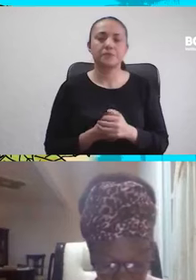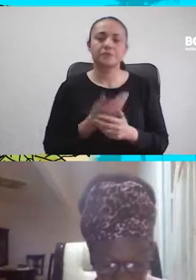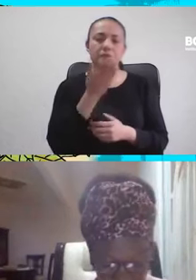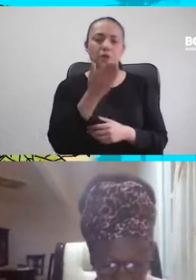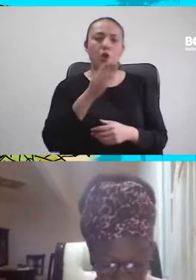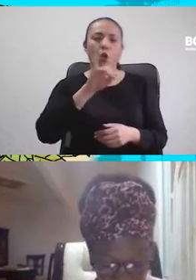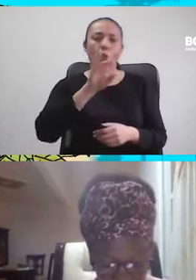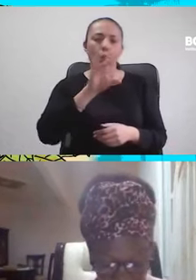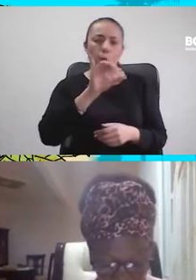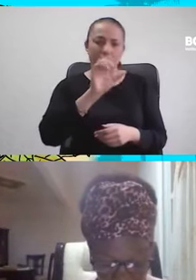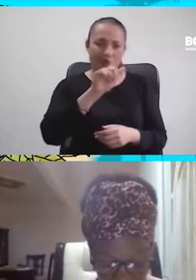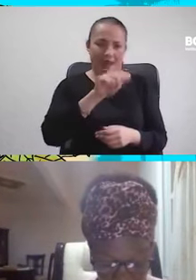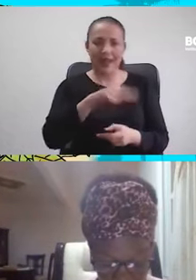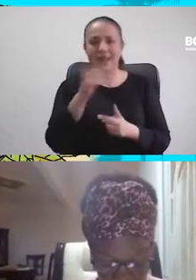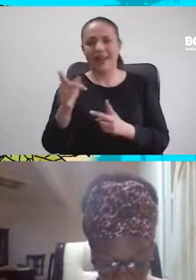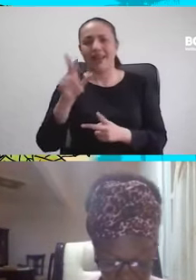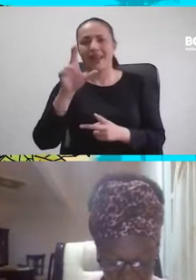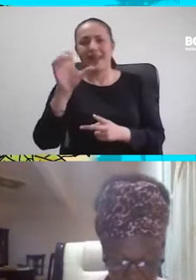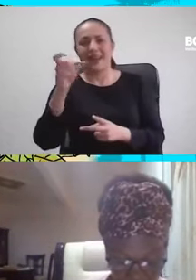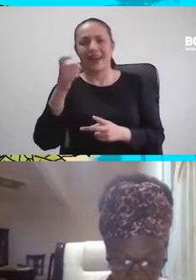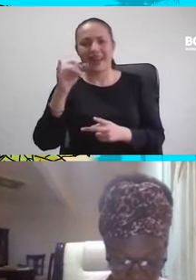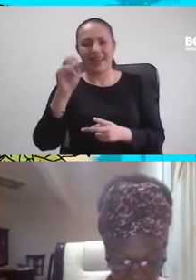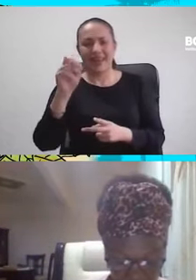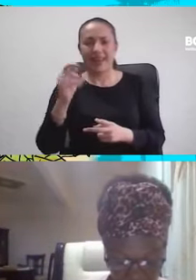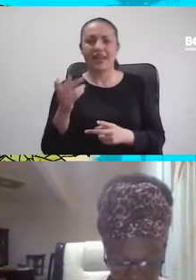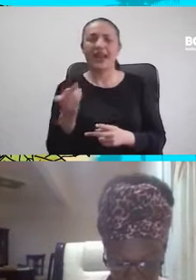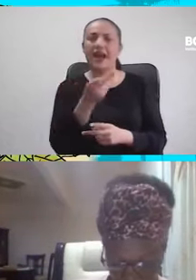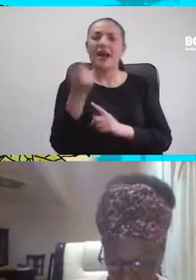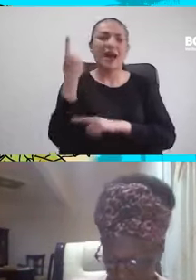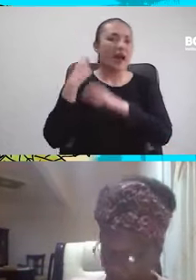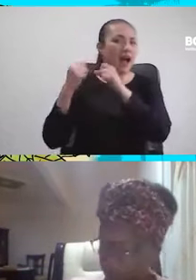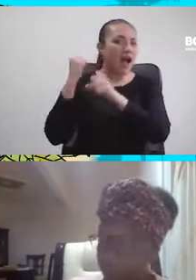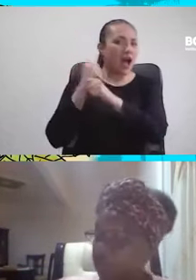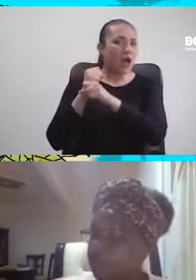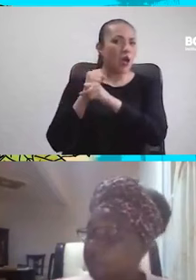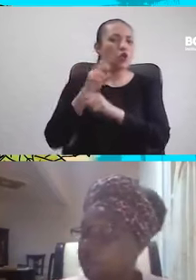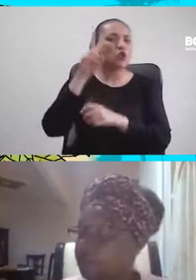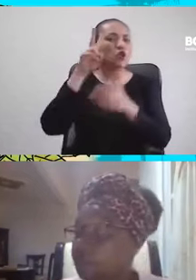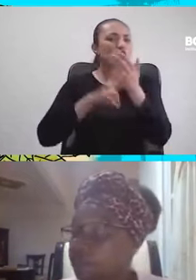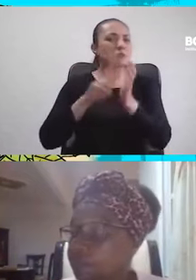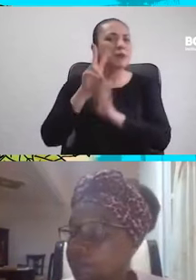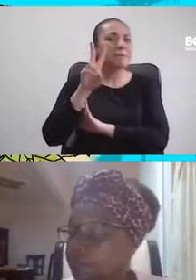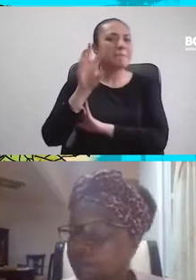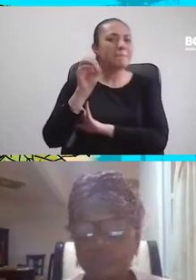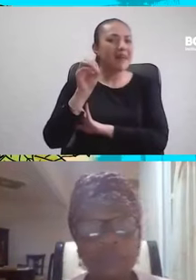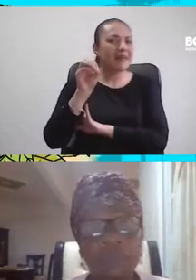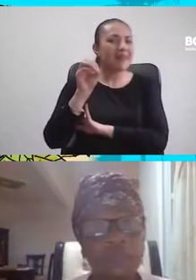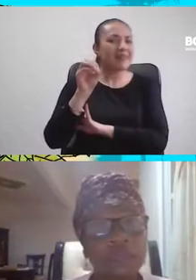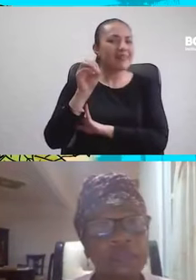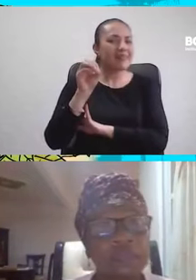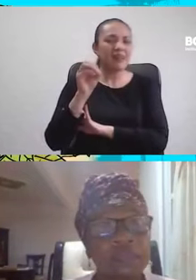Regina, el año pasado, el 2020, muchas instituciones